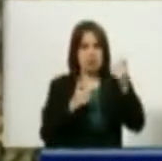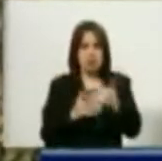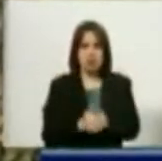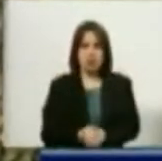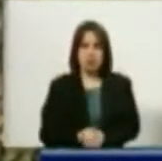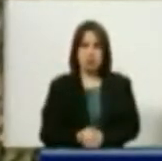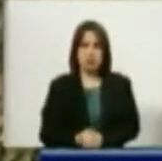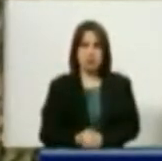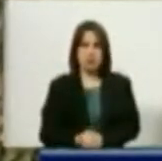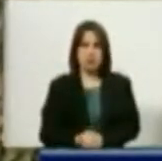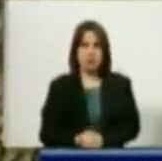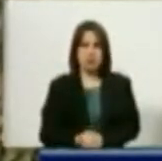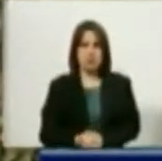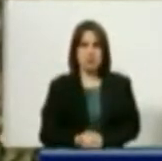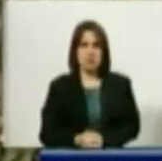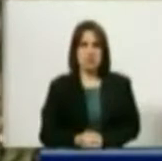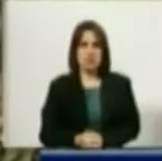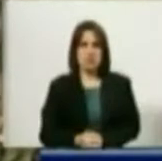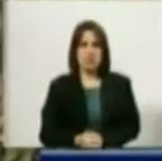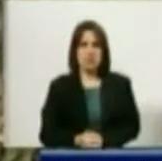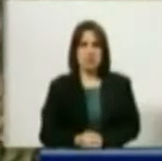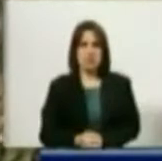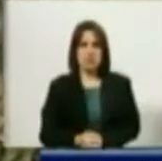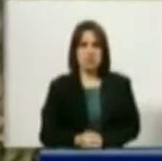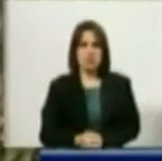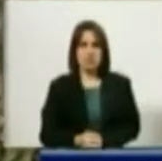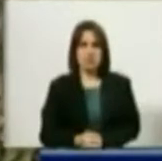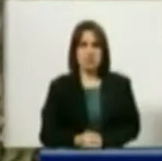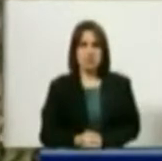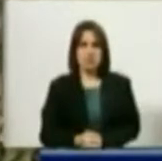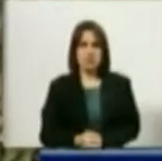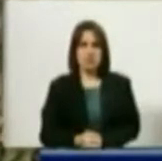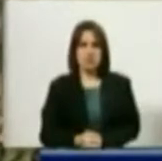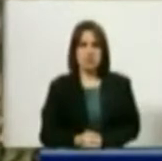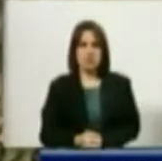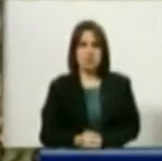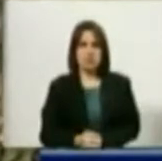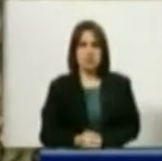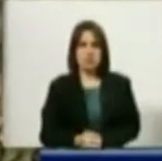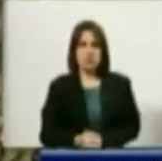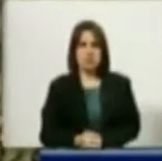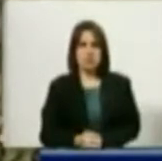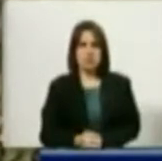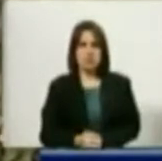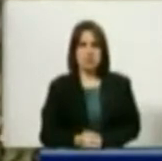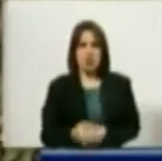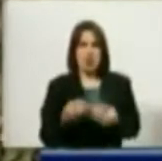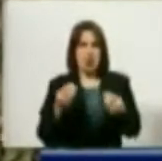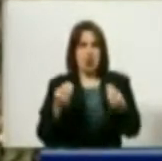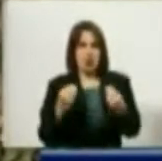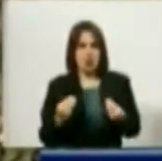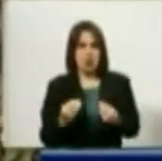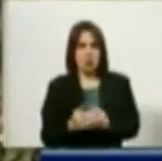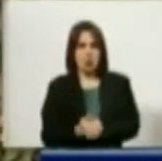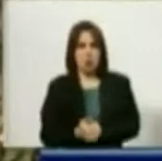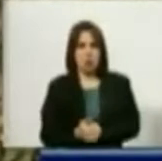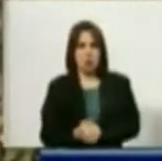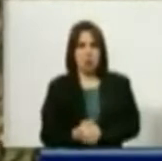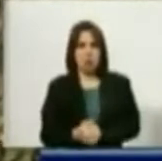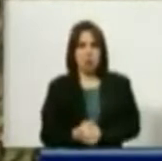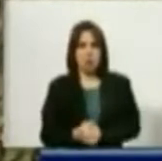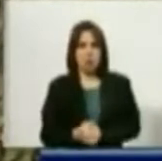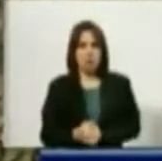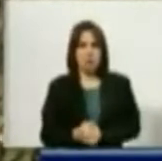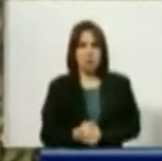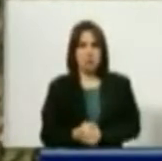que el yerno el yerno de él ahí estaba en una conspiración vale para que no